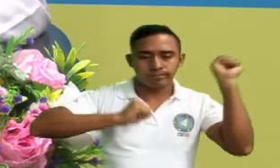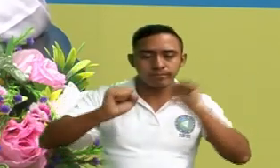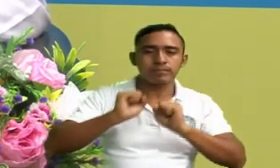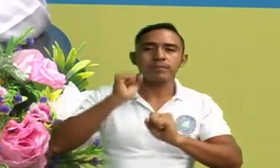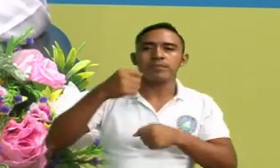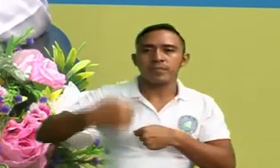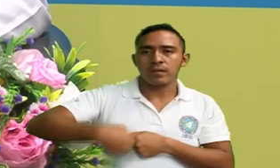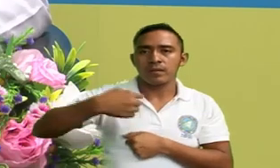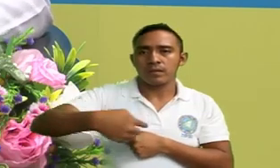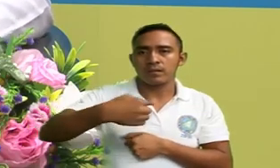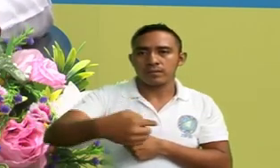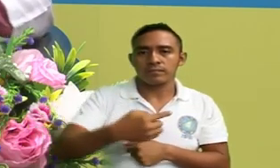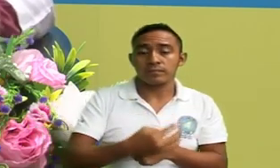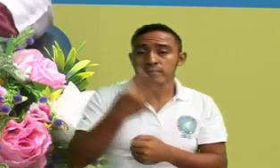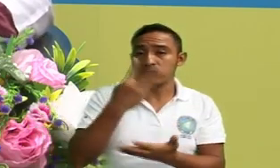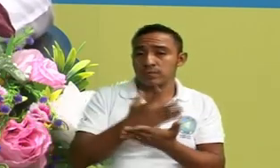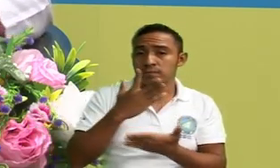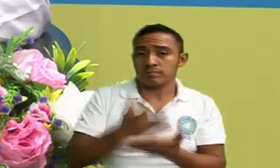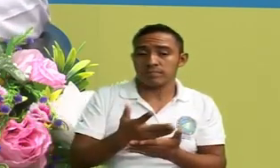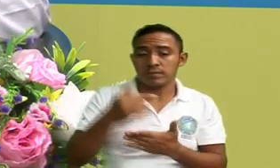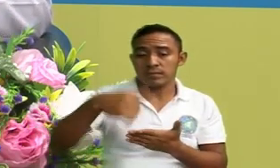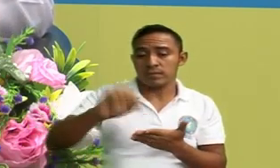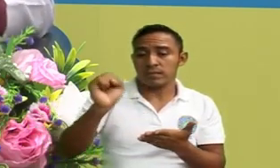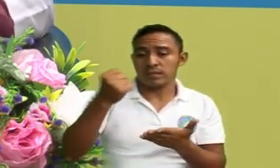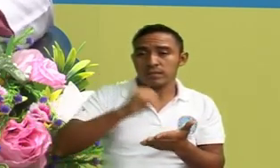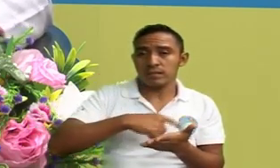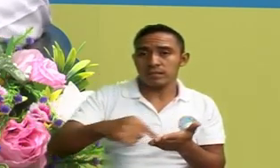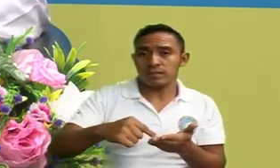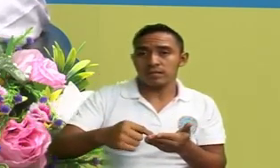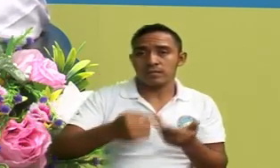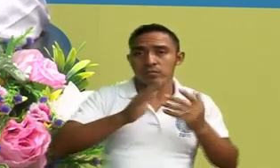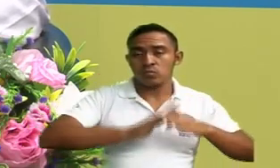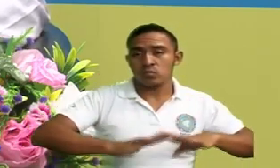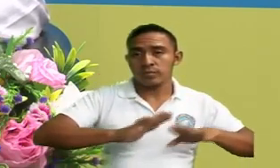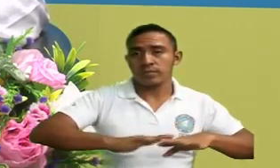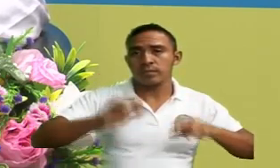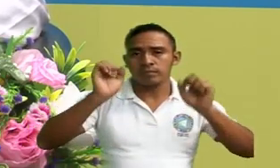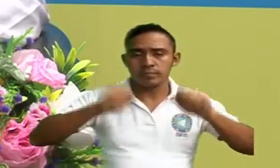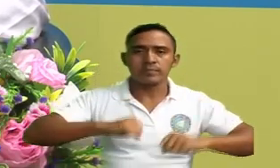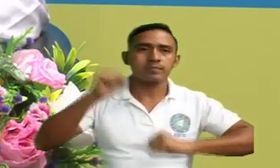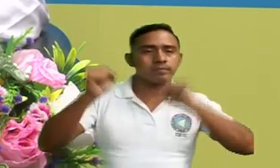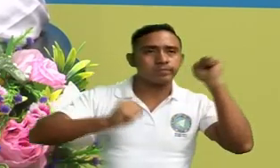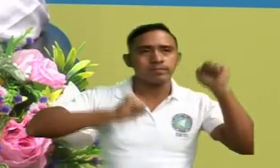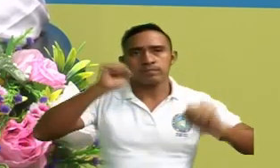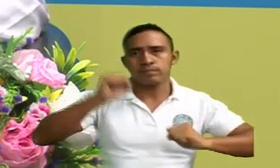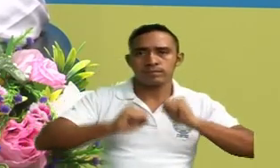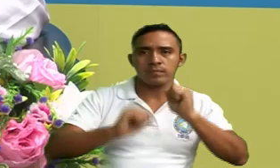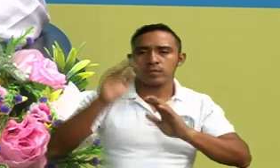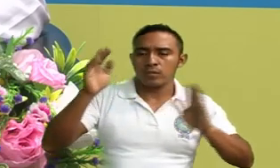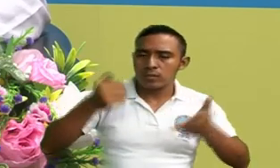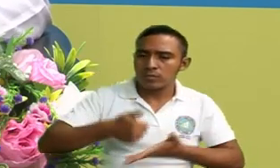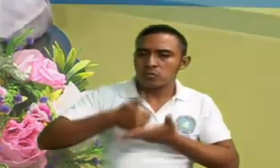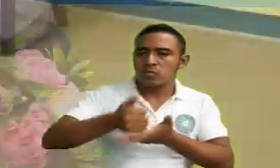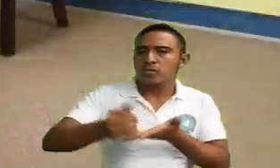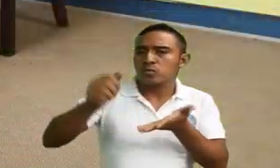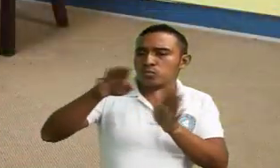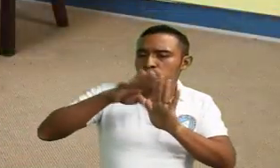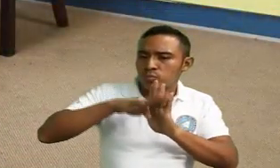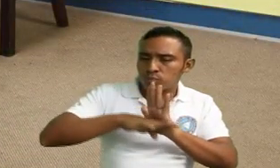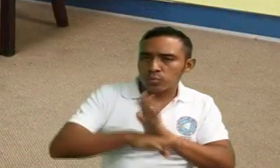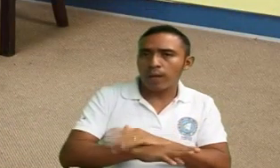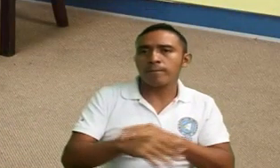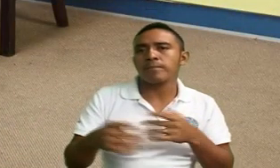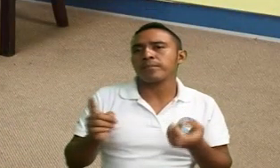al menos 3 veces por semana, desde leve a moderada, puede disminuir la sintomatología. Y actividad